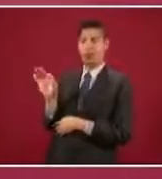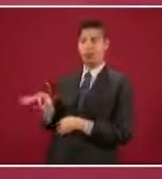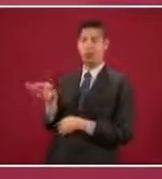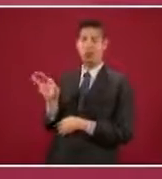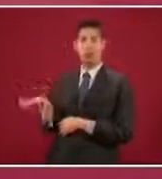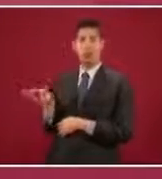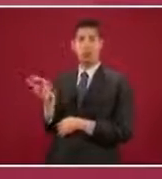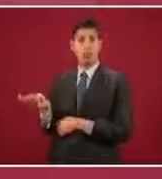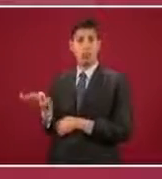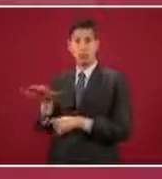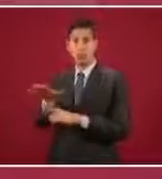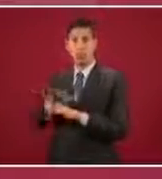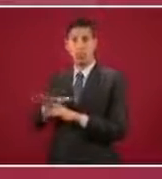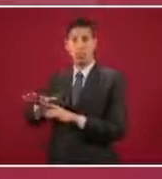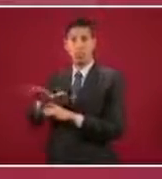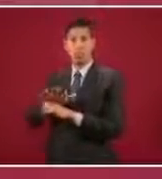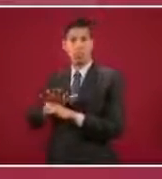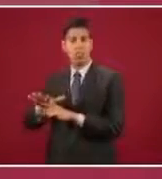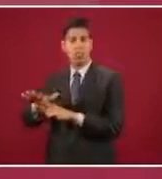mental.